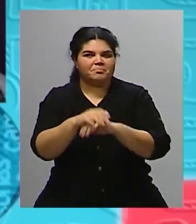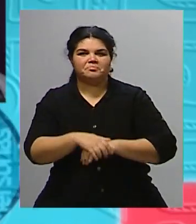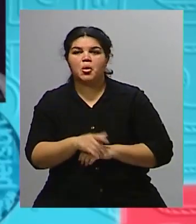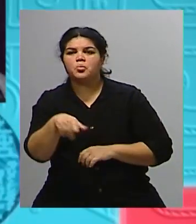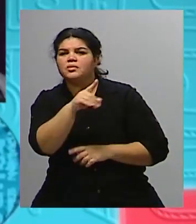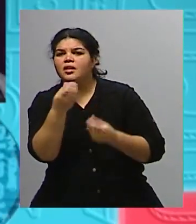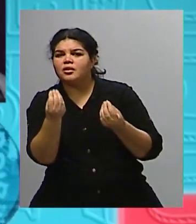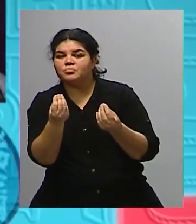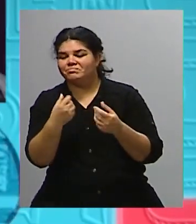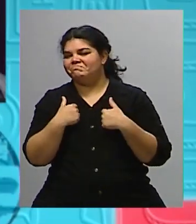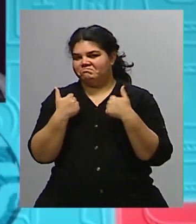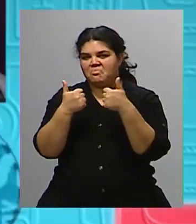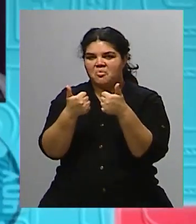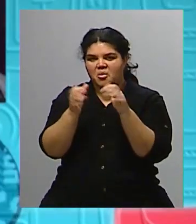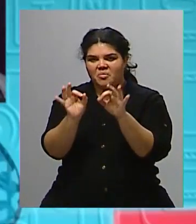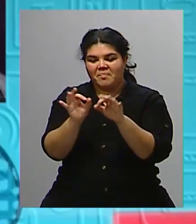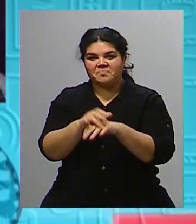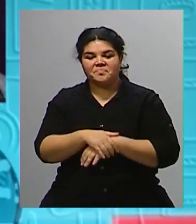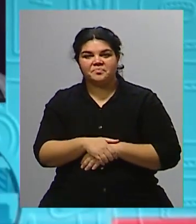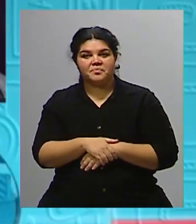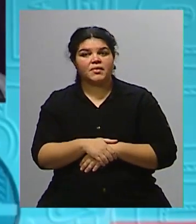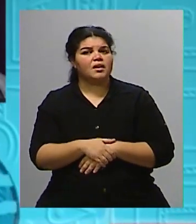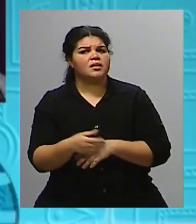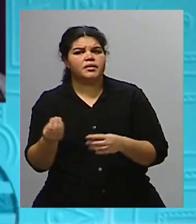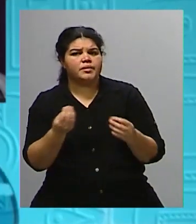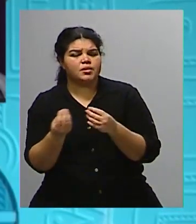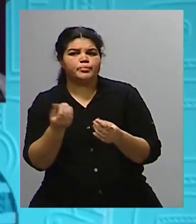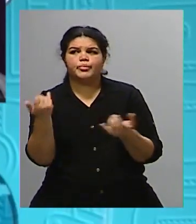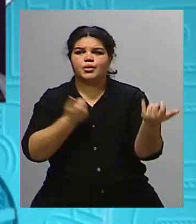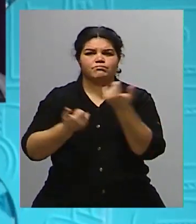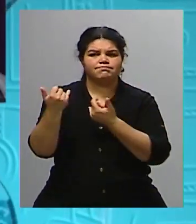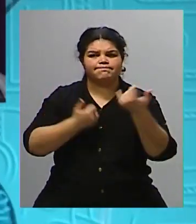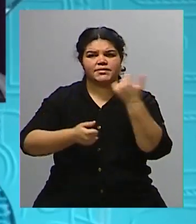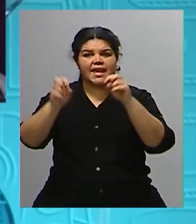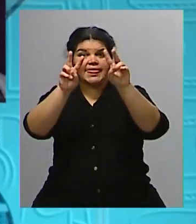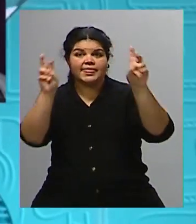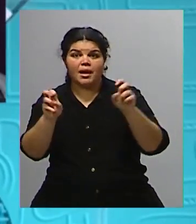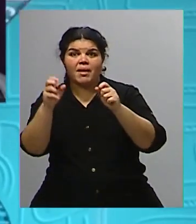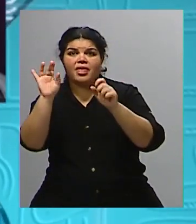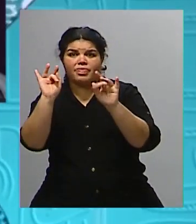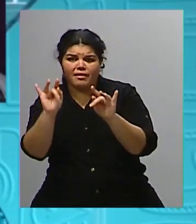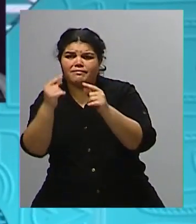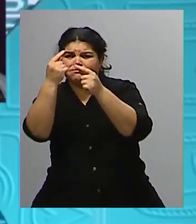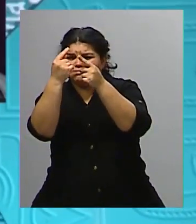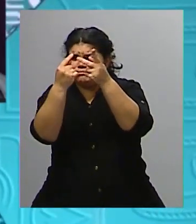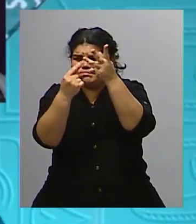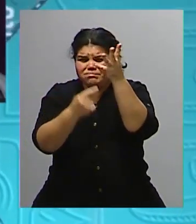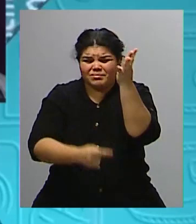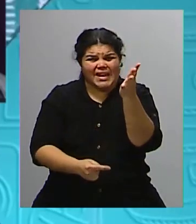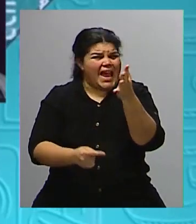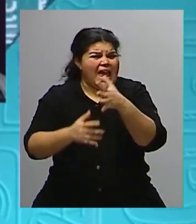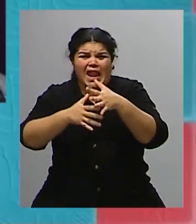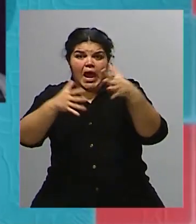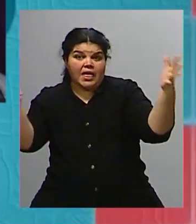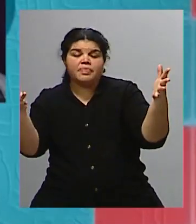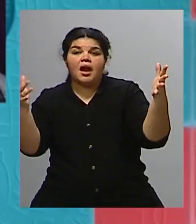Bueno, Esteban, me imagino que es un tema muy complejo, muy amplio. Bueno, vamos a tratar de abordarlo lo más